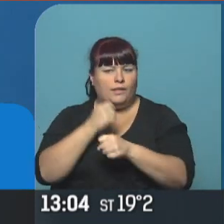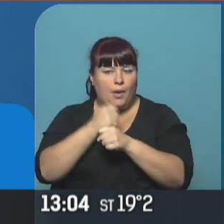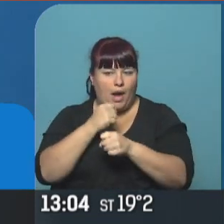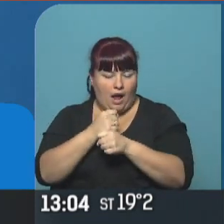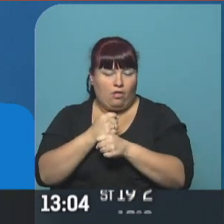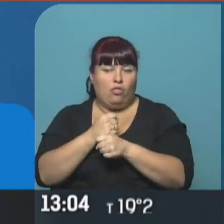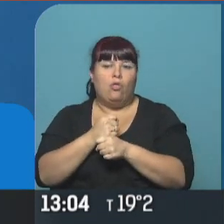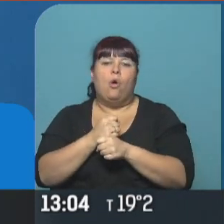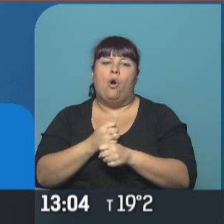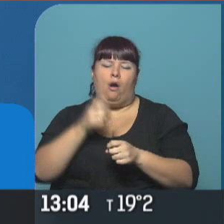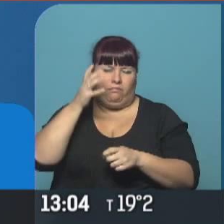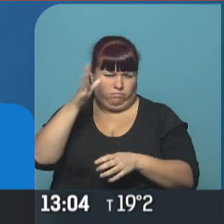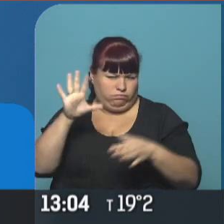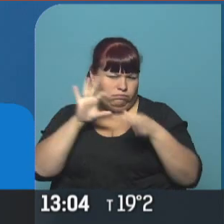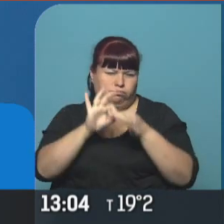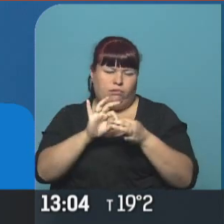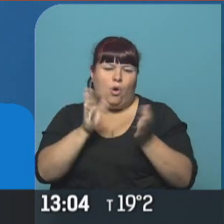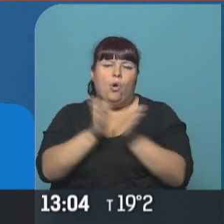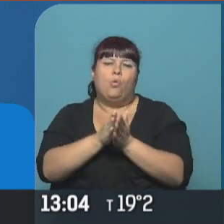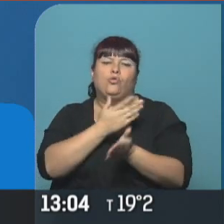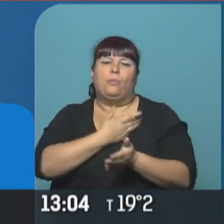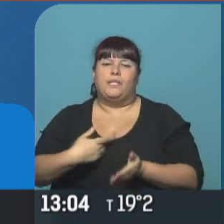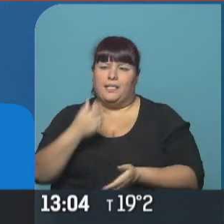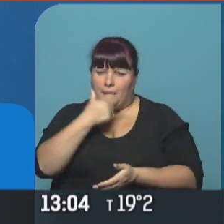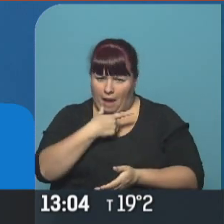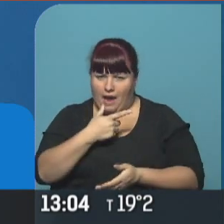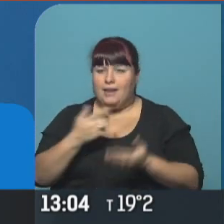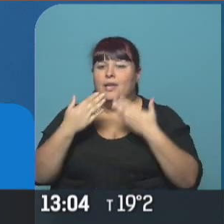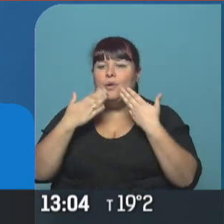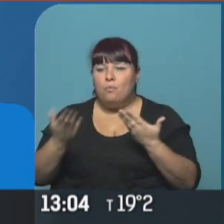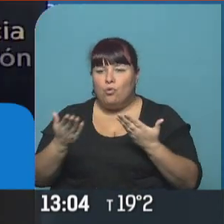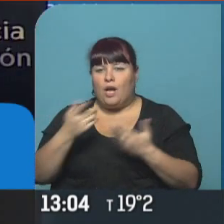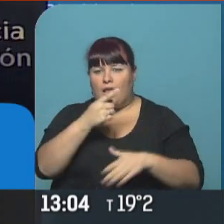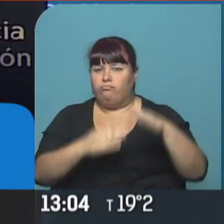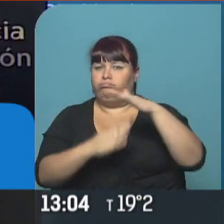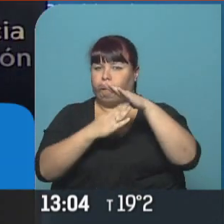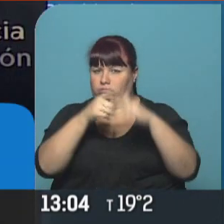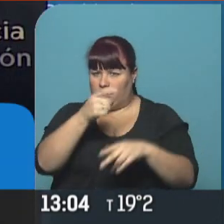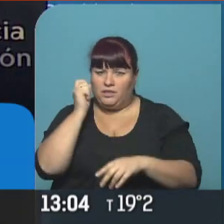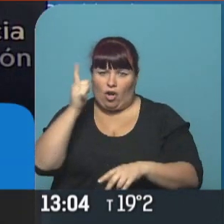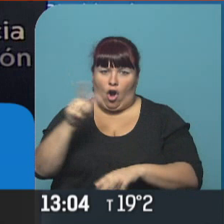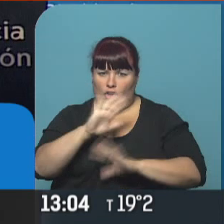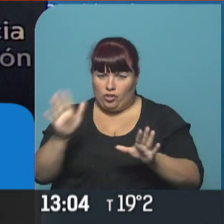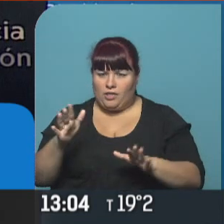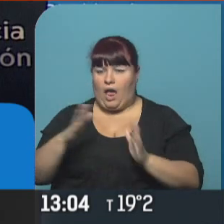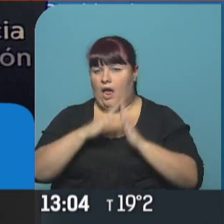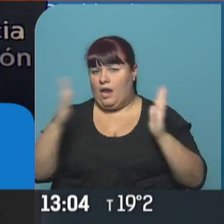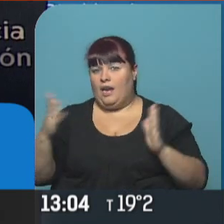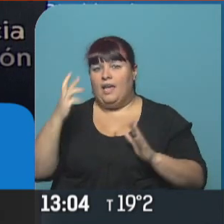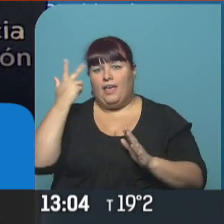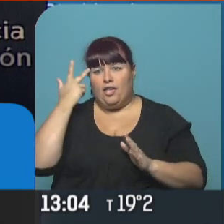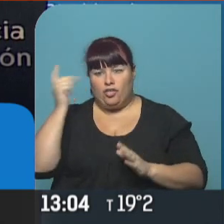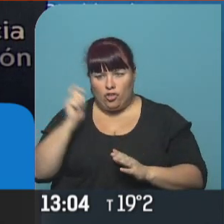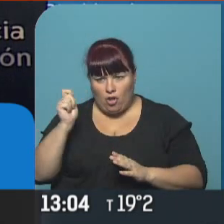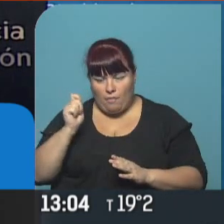trabajando de manera muy estrecha con el presidente Macri. Muchas gracias por el liderazgo que él ha tenido durante los últimos 18